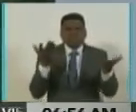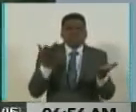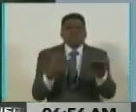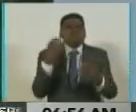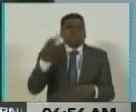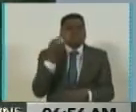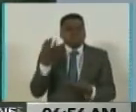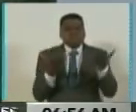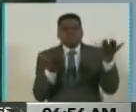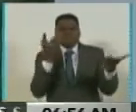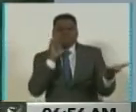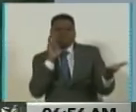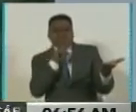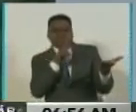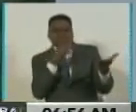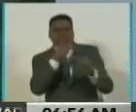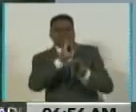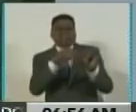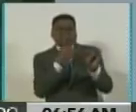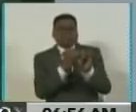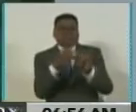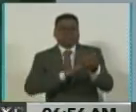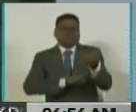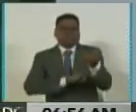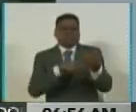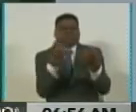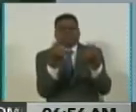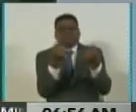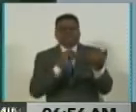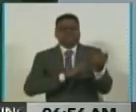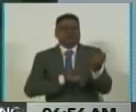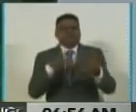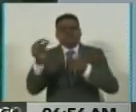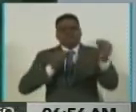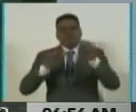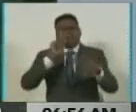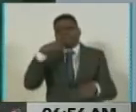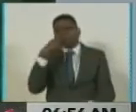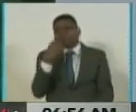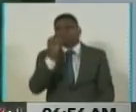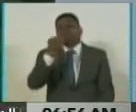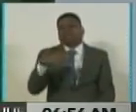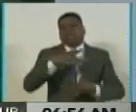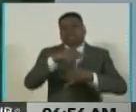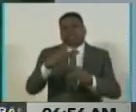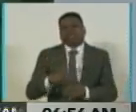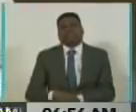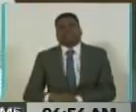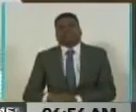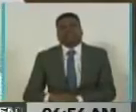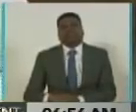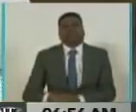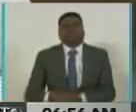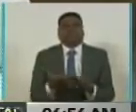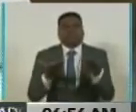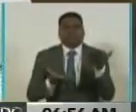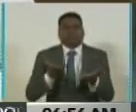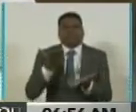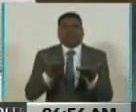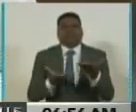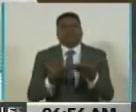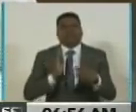mediático, en este momento también un cerco internacional de carácter económico y geopolítico, que es bien interesante. Hacíamos la comparación y lo conversábamos